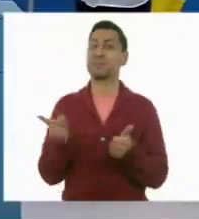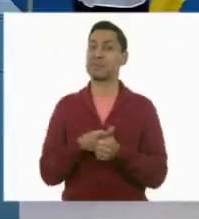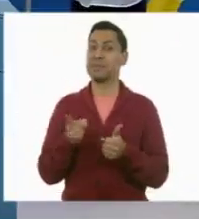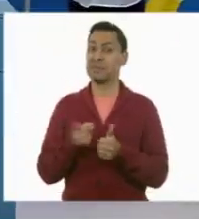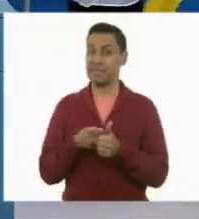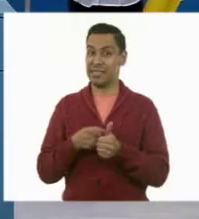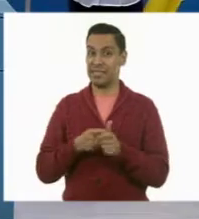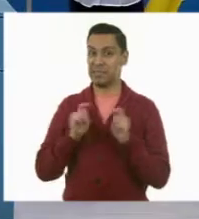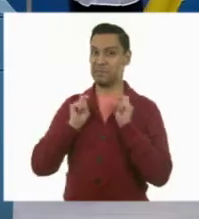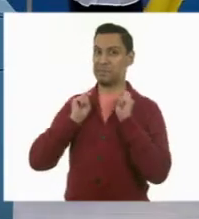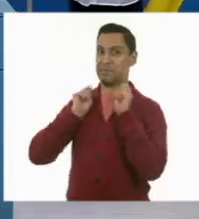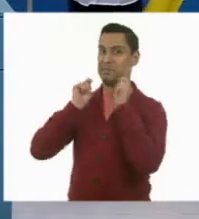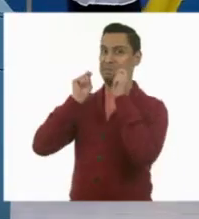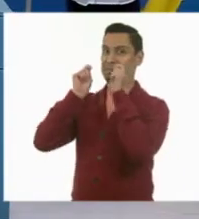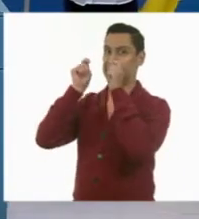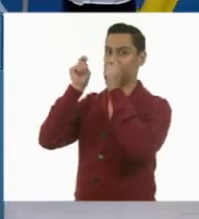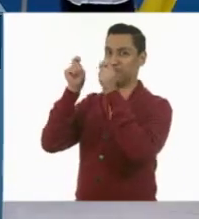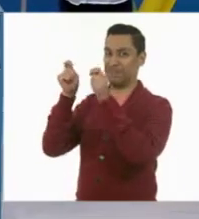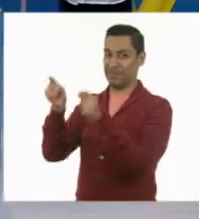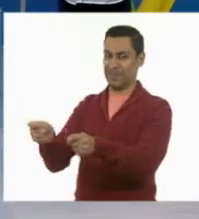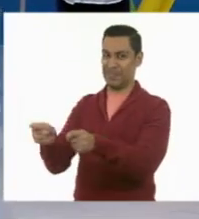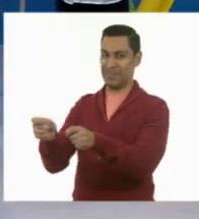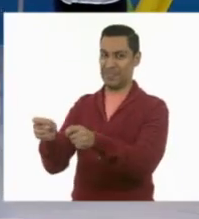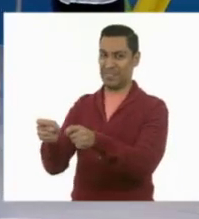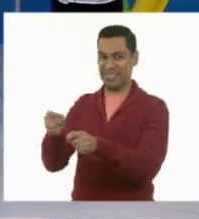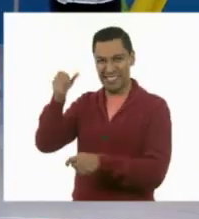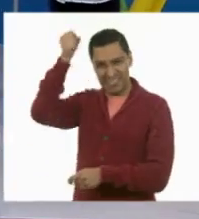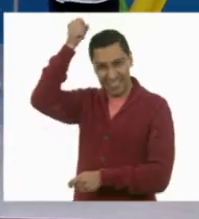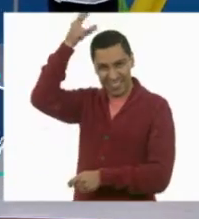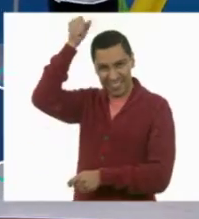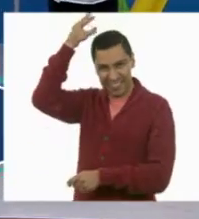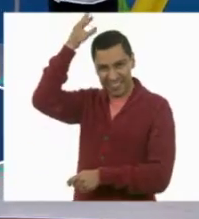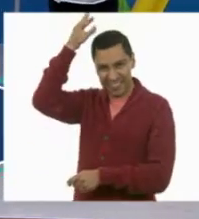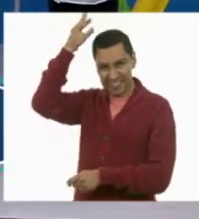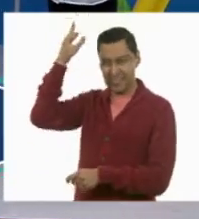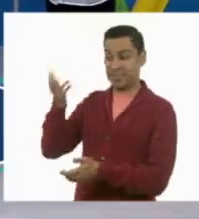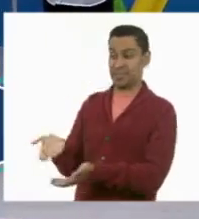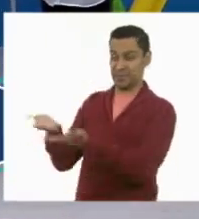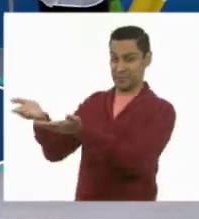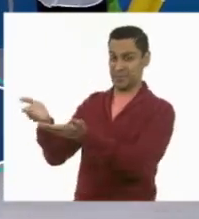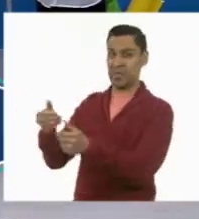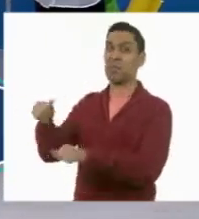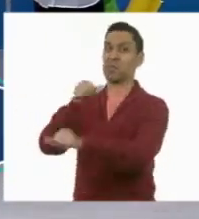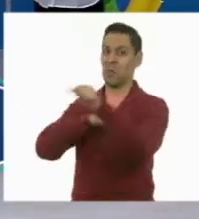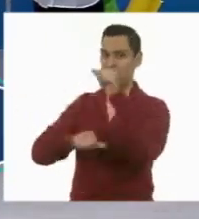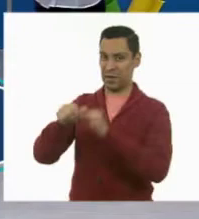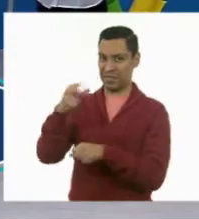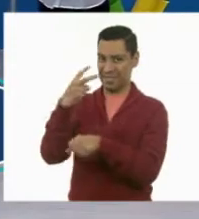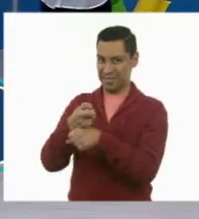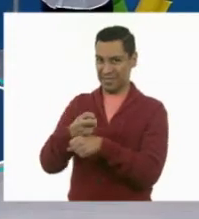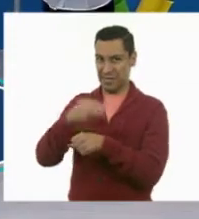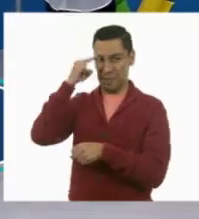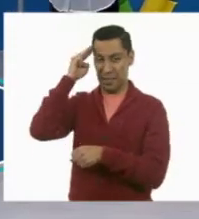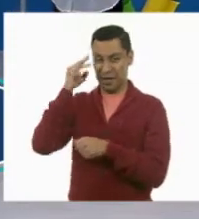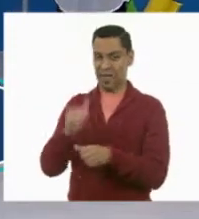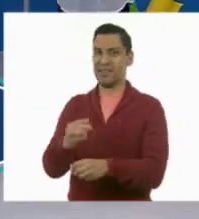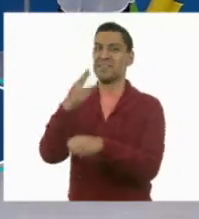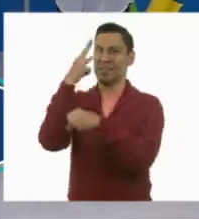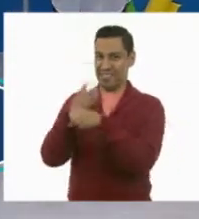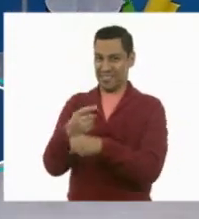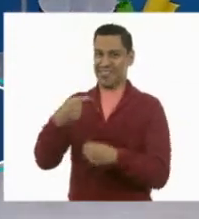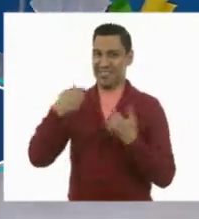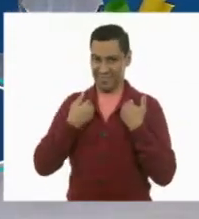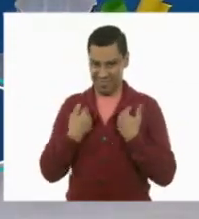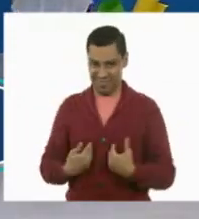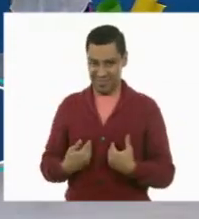le dejamos el turno a Raúl, perfecto, luego María y luego participo yo, que voy a representar a todos los